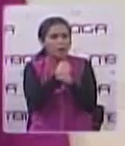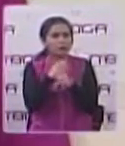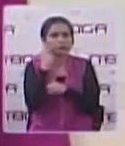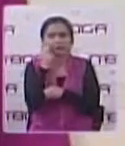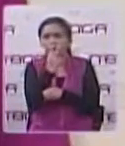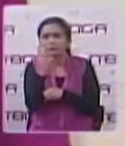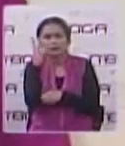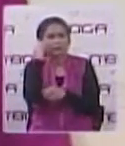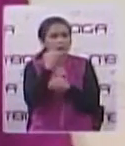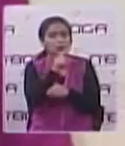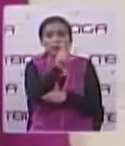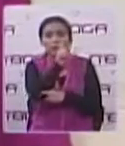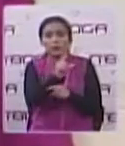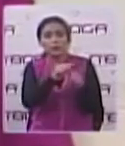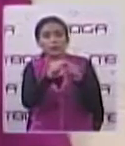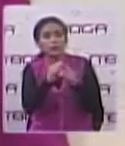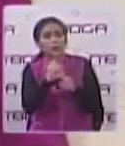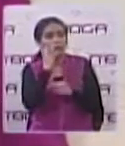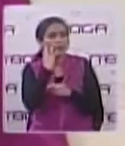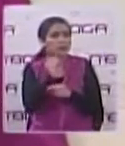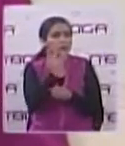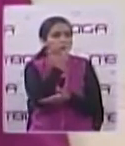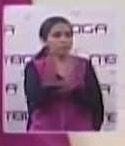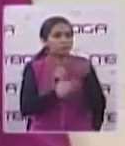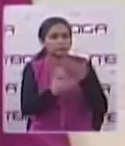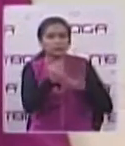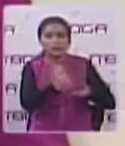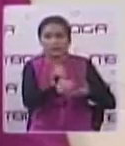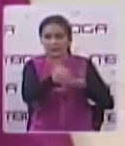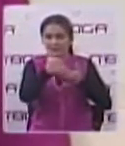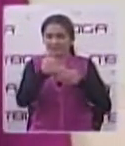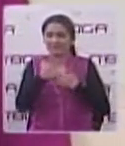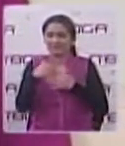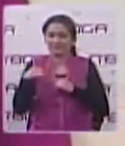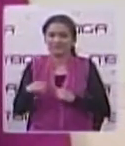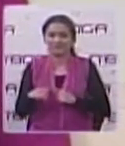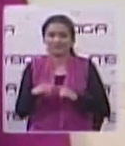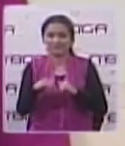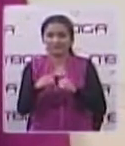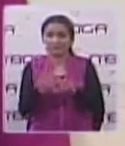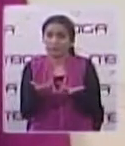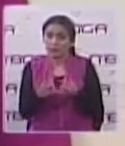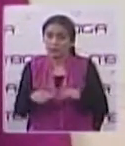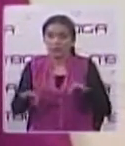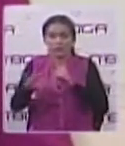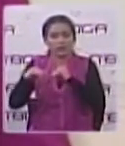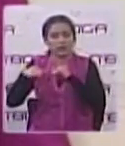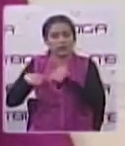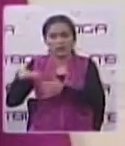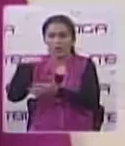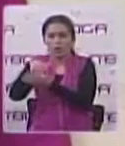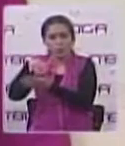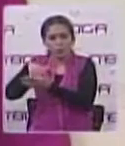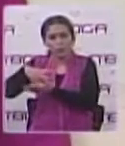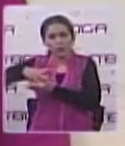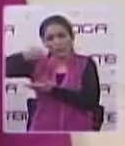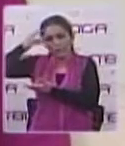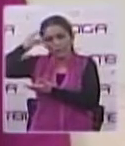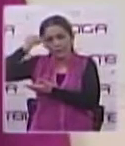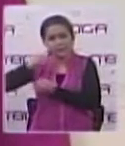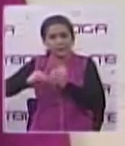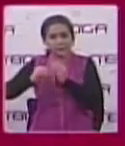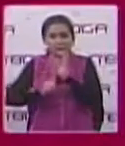otras experiencias. Y creo que eso, más a estar permanentemente capacitándote, permite seguir